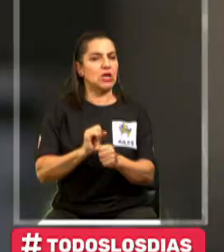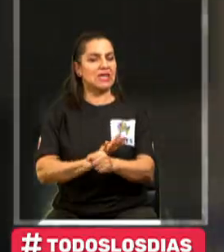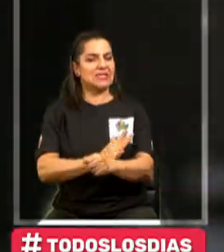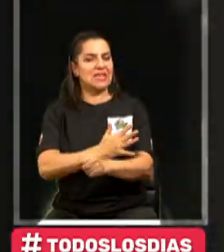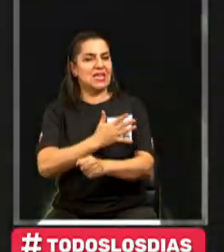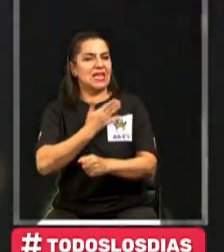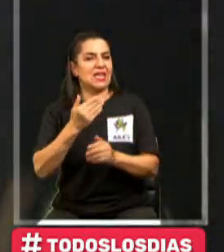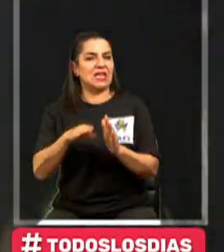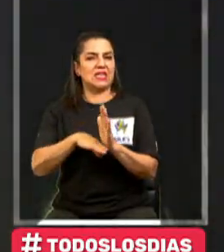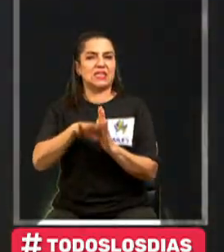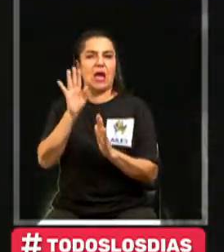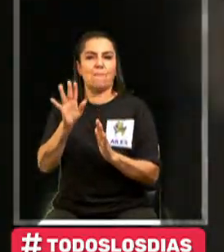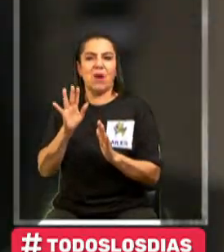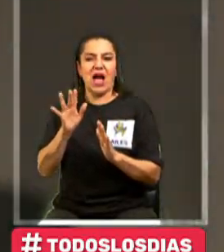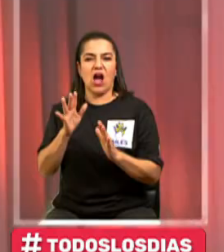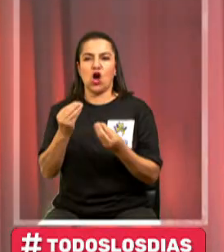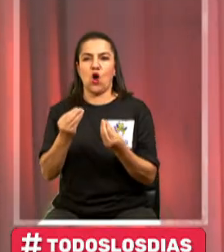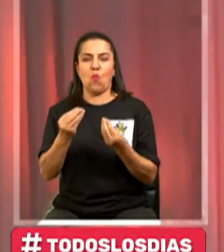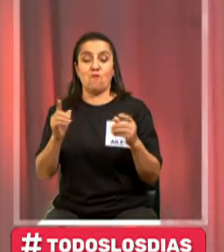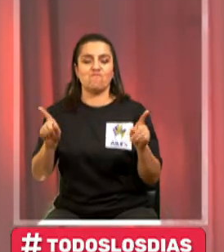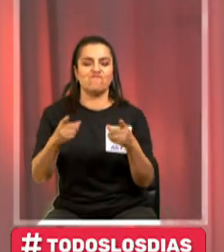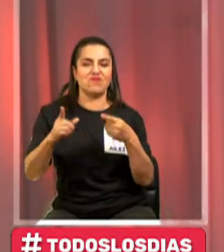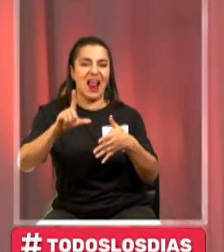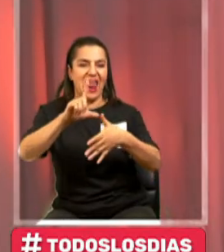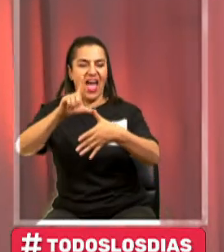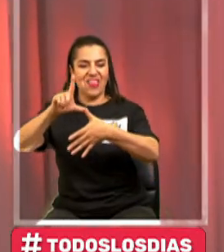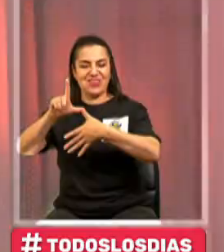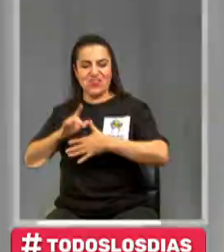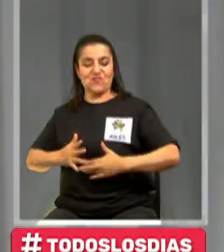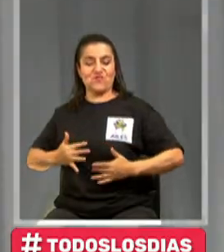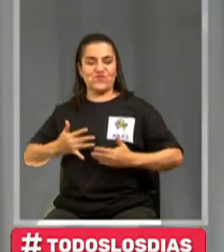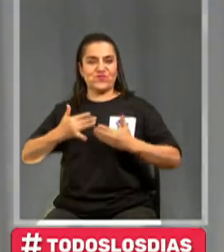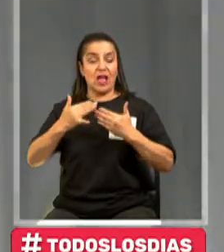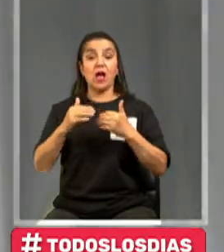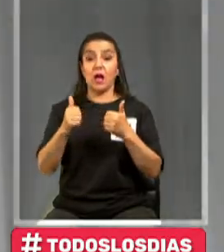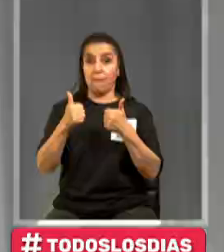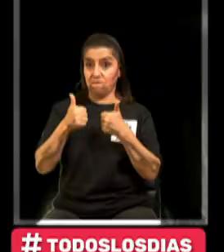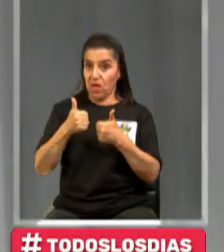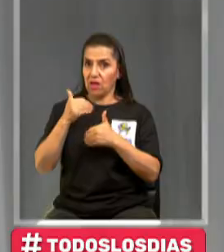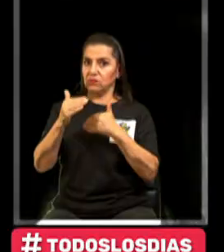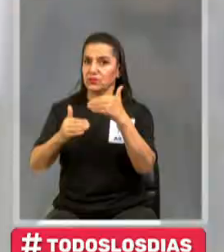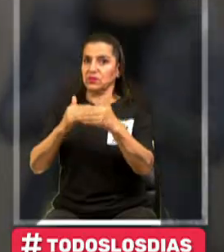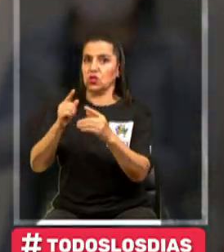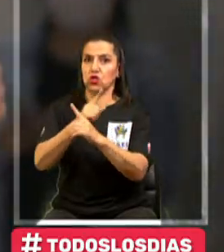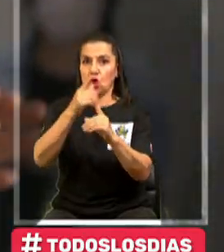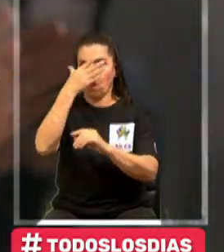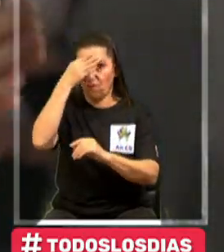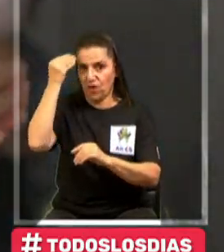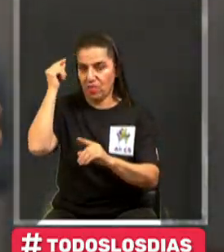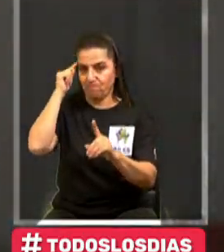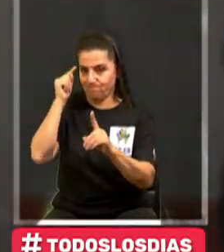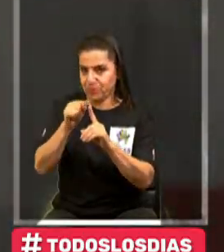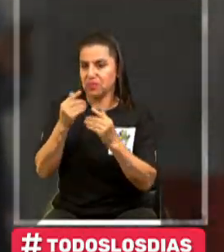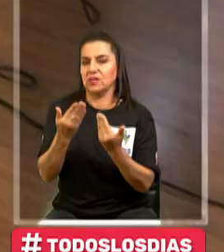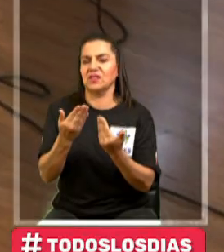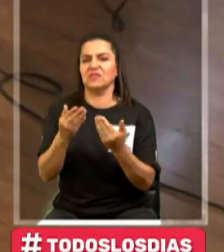eso latino, pero va súper bien y que no se le olvide la letra.